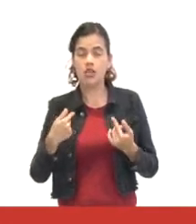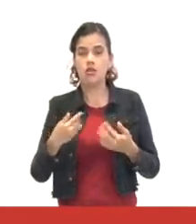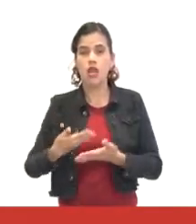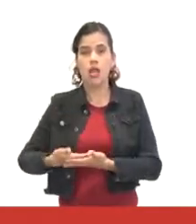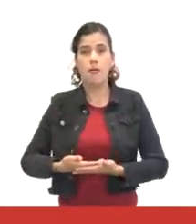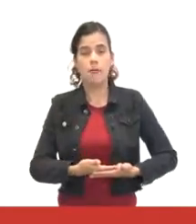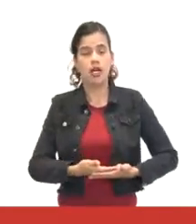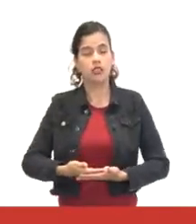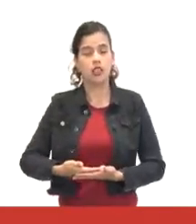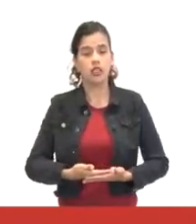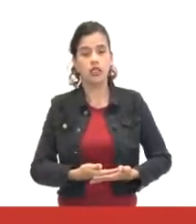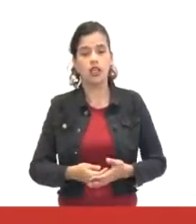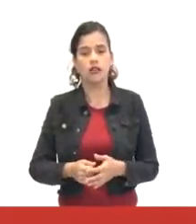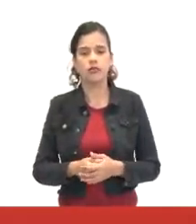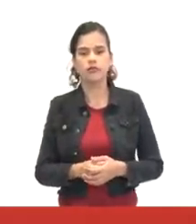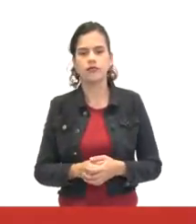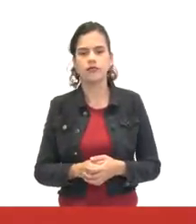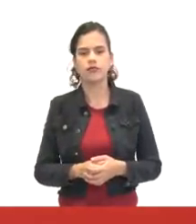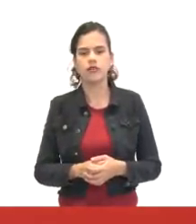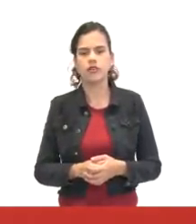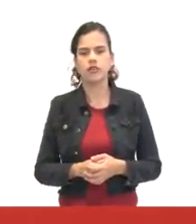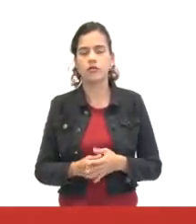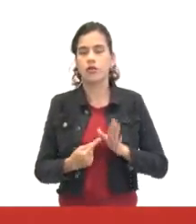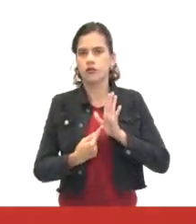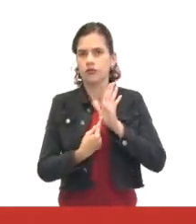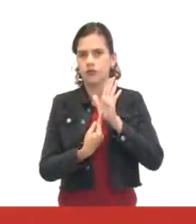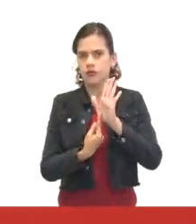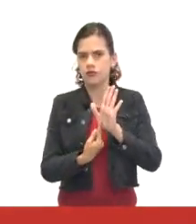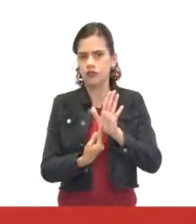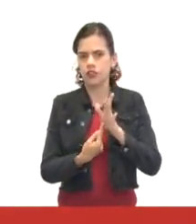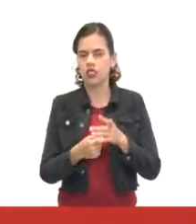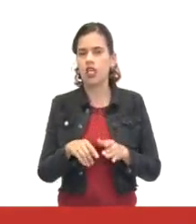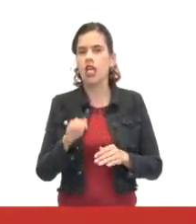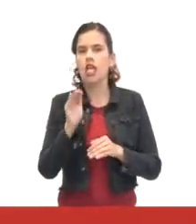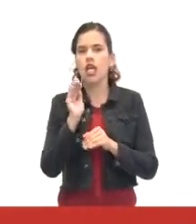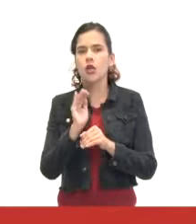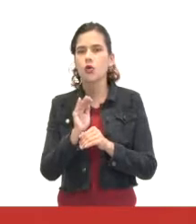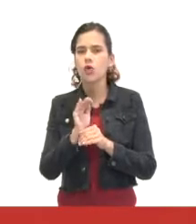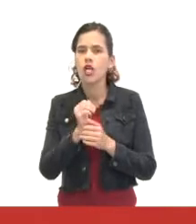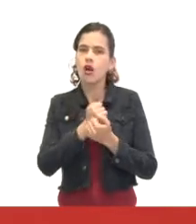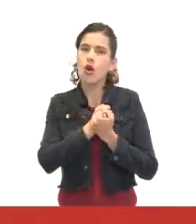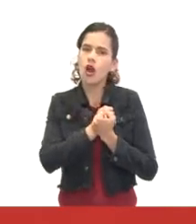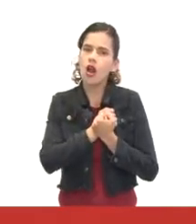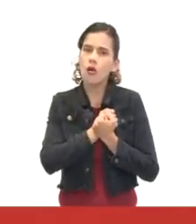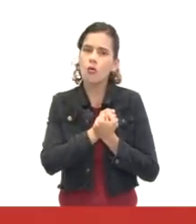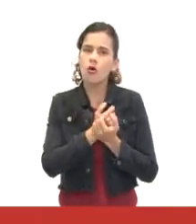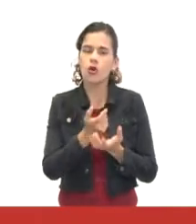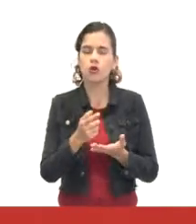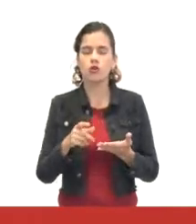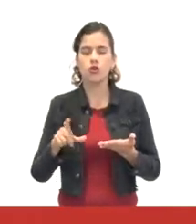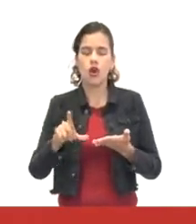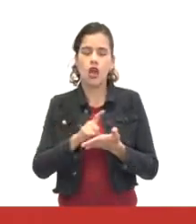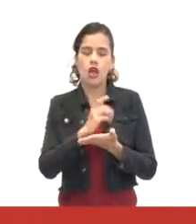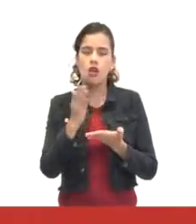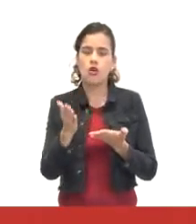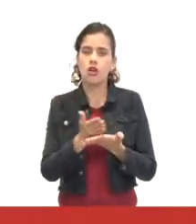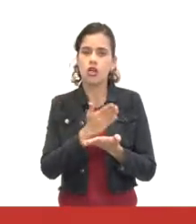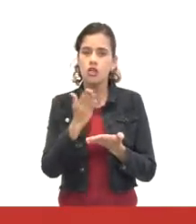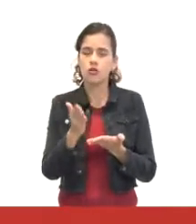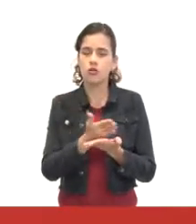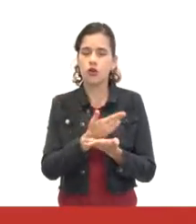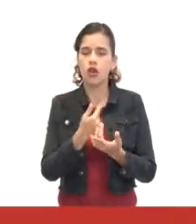etapa maternal, vayas modelando el cuidado amoroso a los libros, a